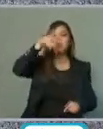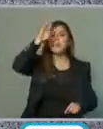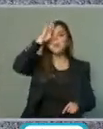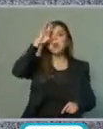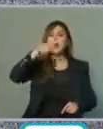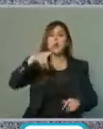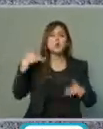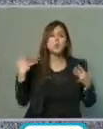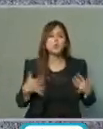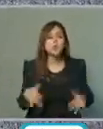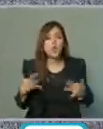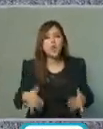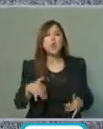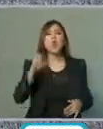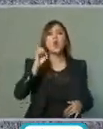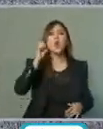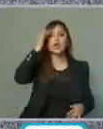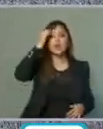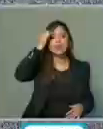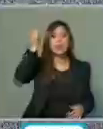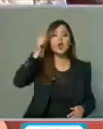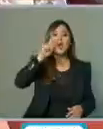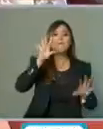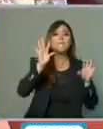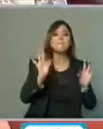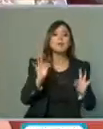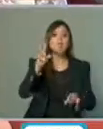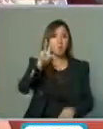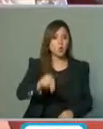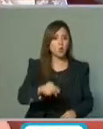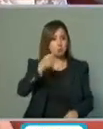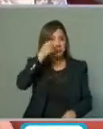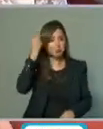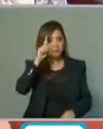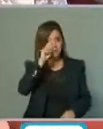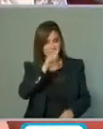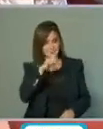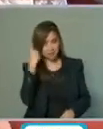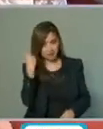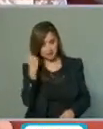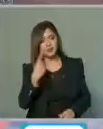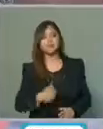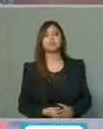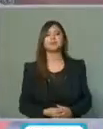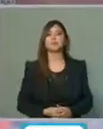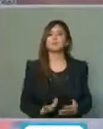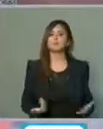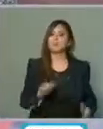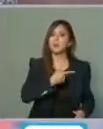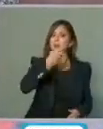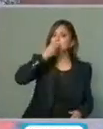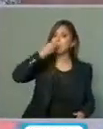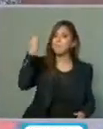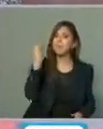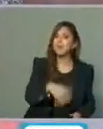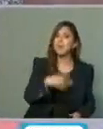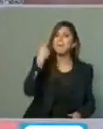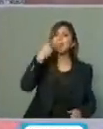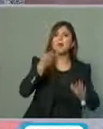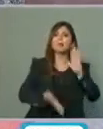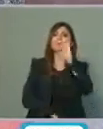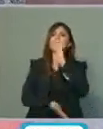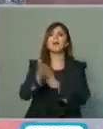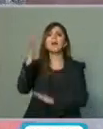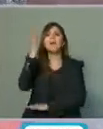arranca vellitos, ya que no es un adhesivo. Oye, Claro. está increíble, pero estoy pensando que incluso, por ejemplo, para ir a un evento, una boda,